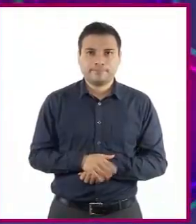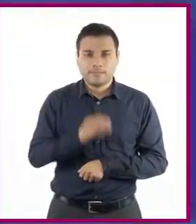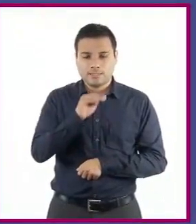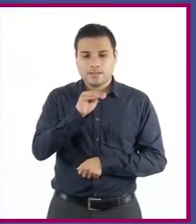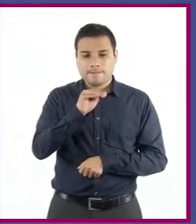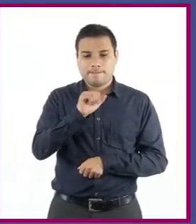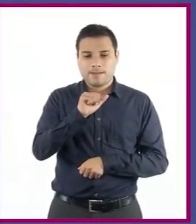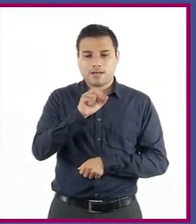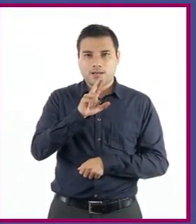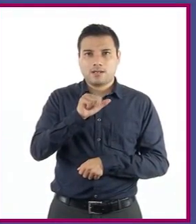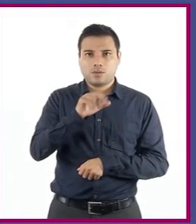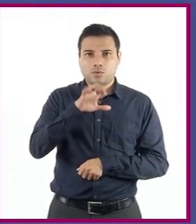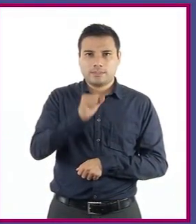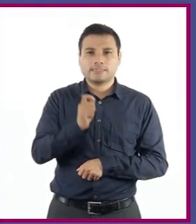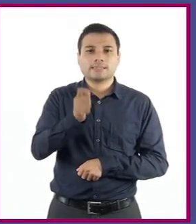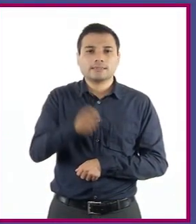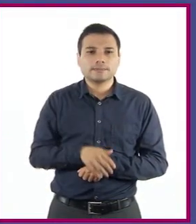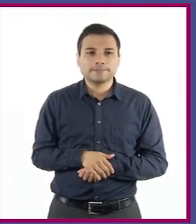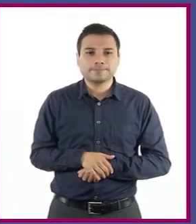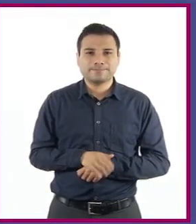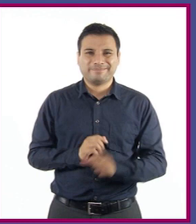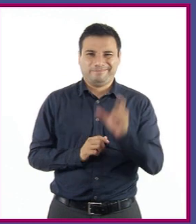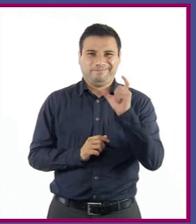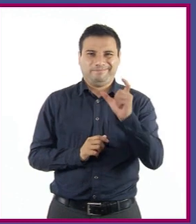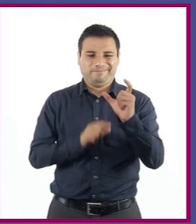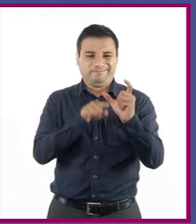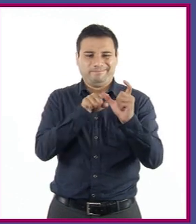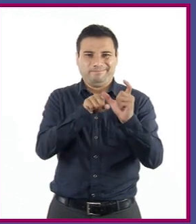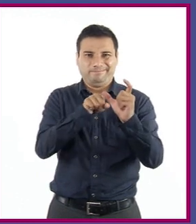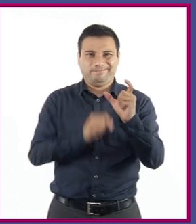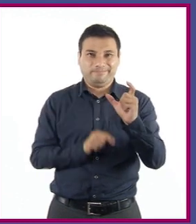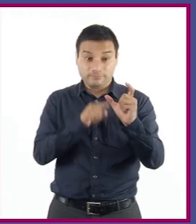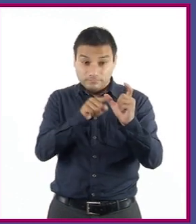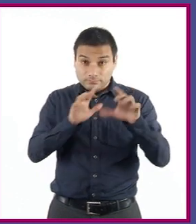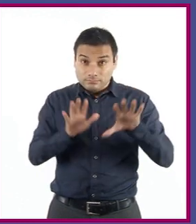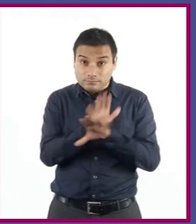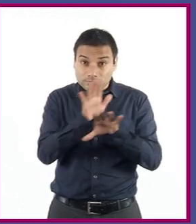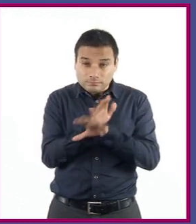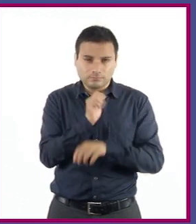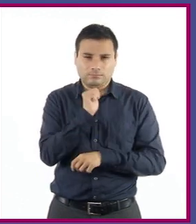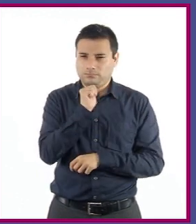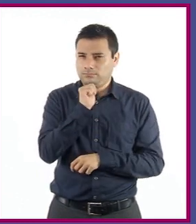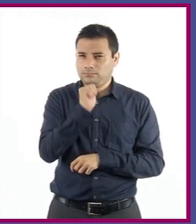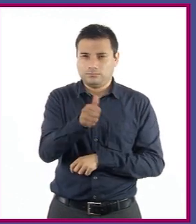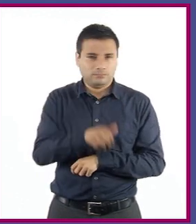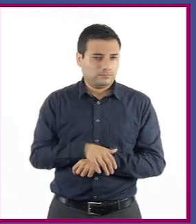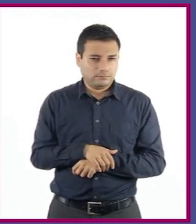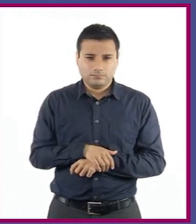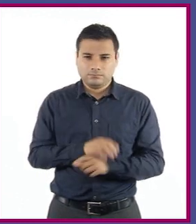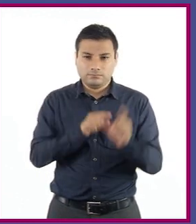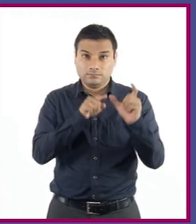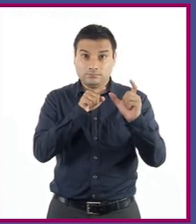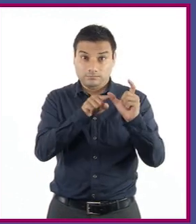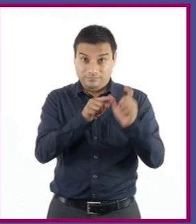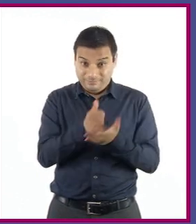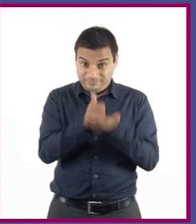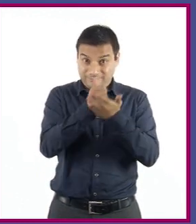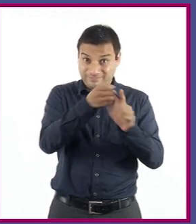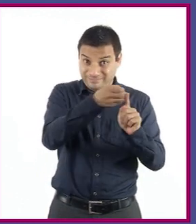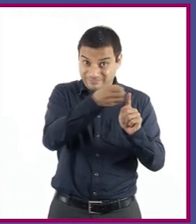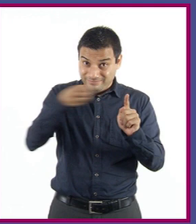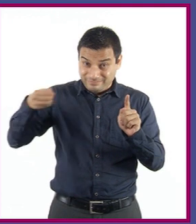marcadores del discurso son unidades lingüísticas invariables que no ejercen una función sintáctica en el marco